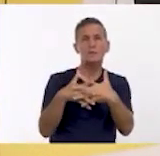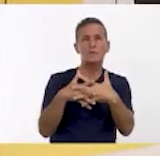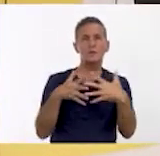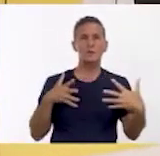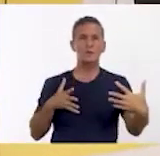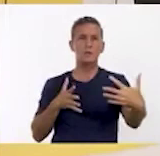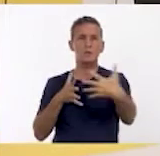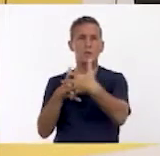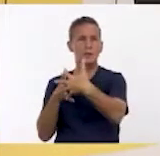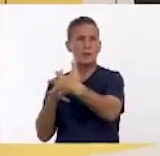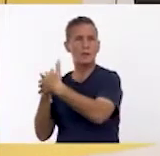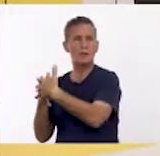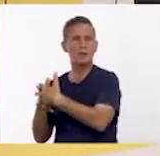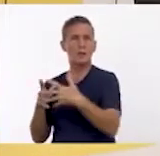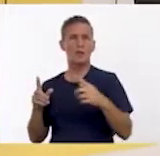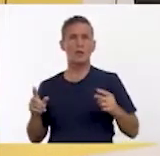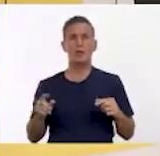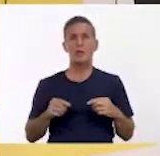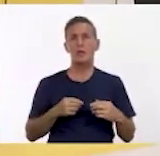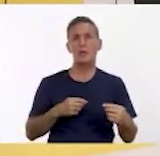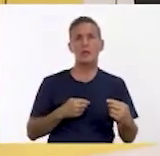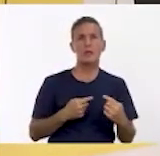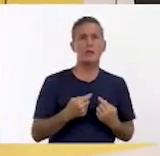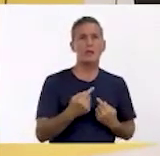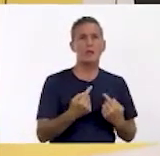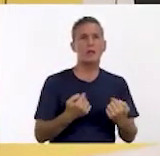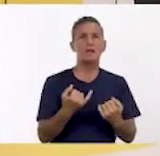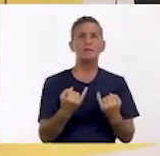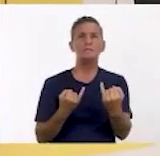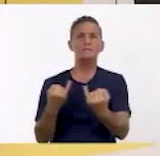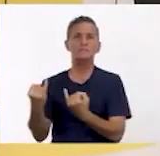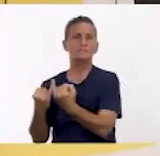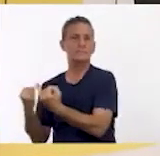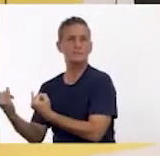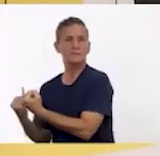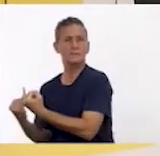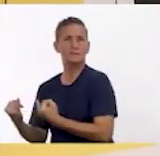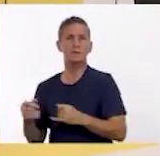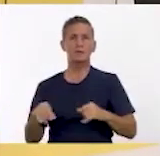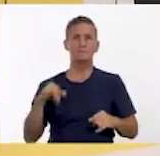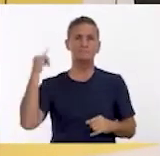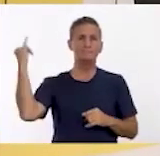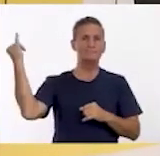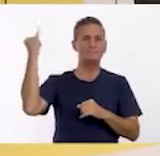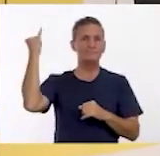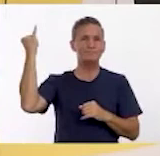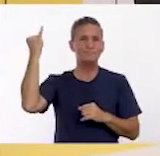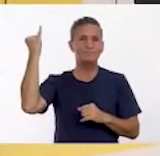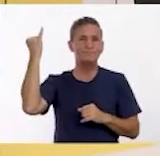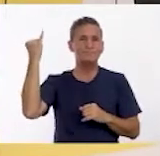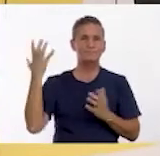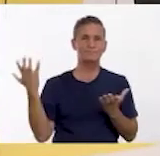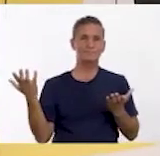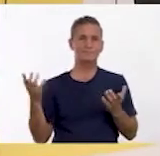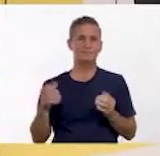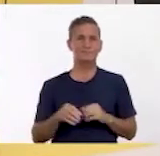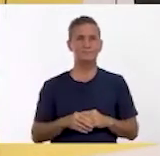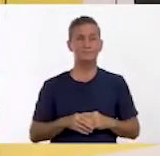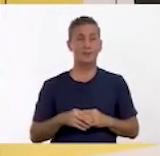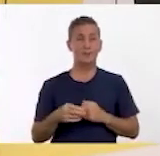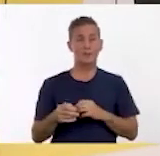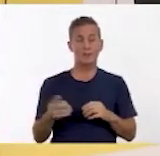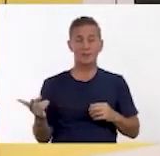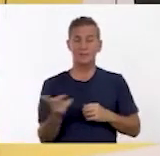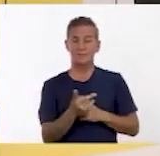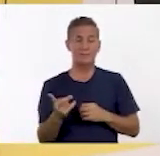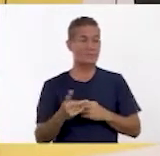también tiene vínculo con las relaciones internacionales, los vínculos que se relacionan, los vínculos que se desarrollan